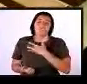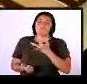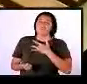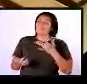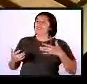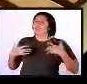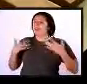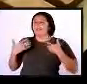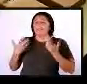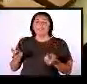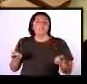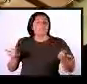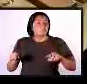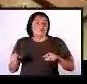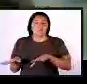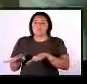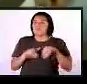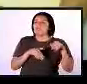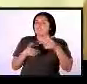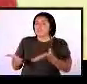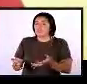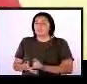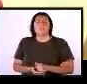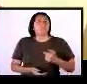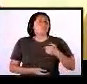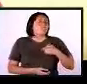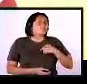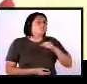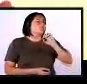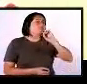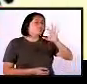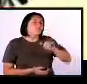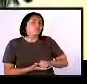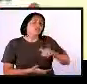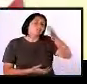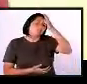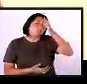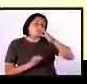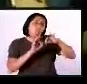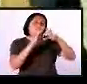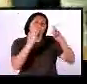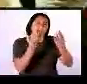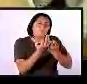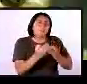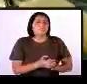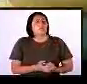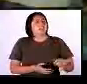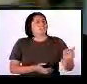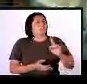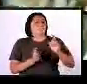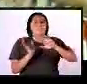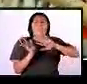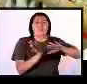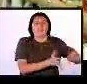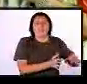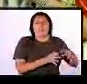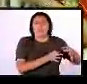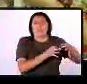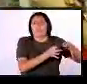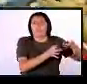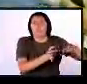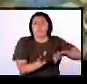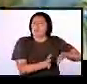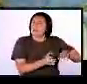alegre cuando sale de acá. Les sugiero a los padres de familia no dejar postergada